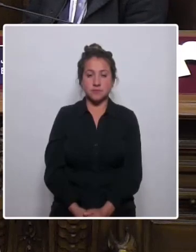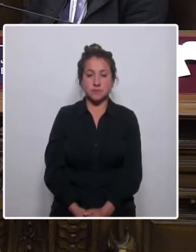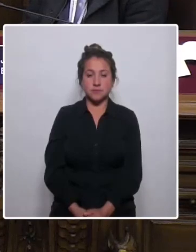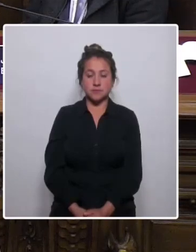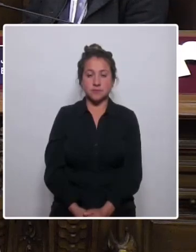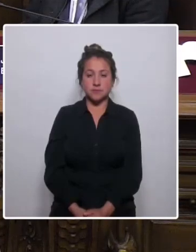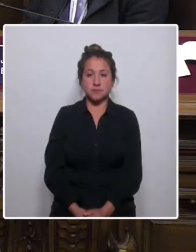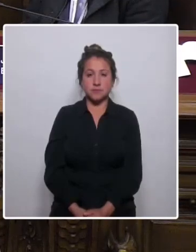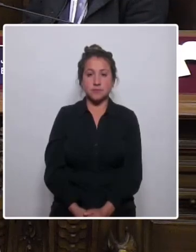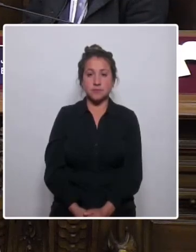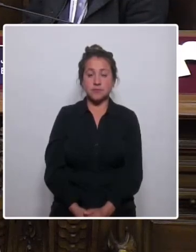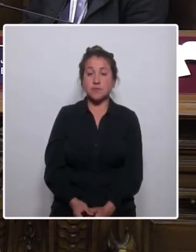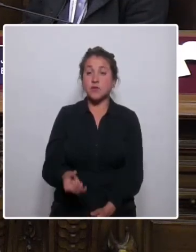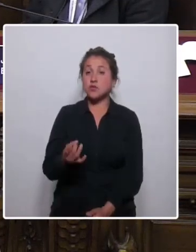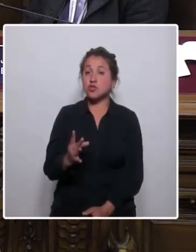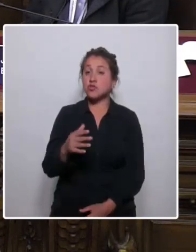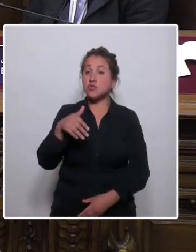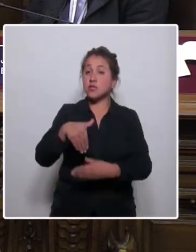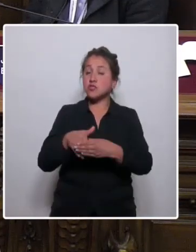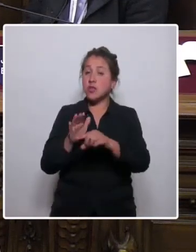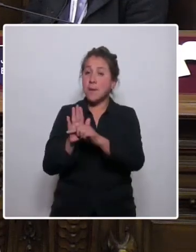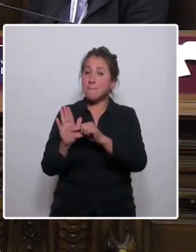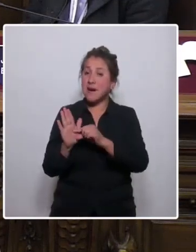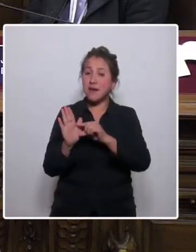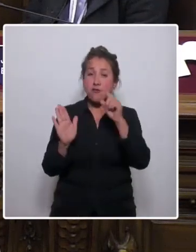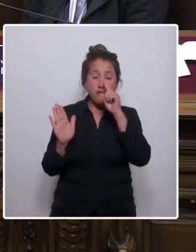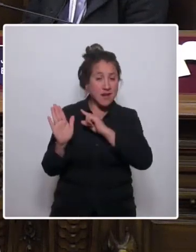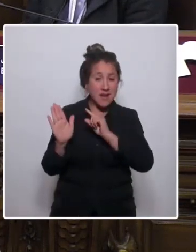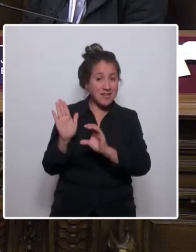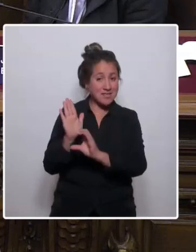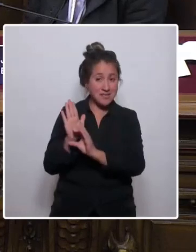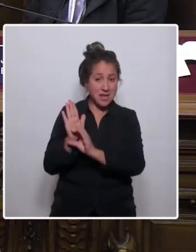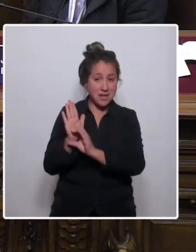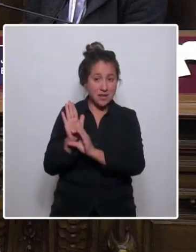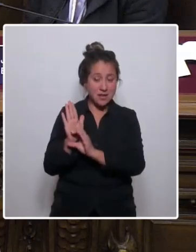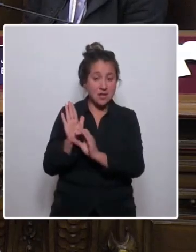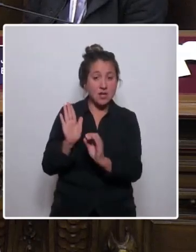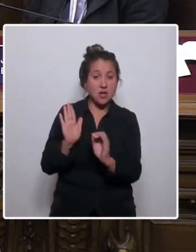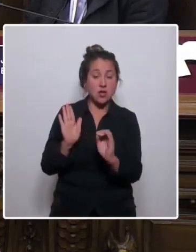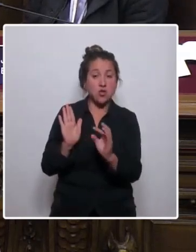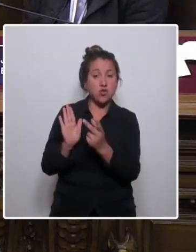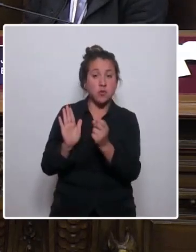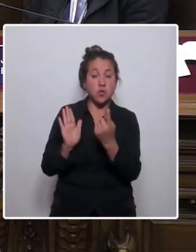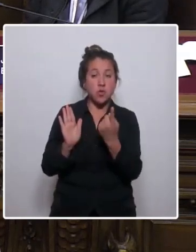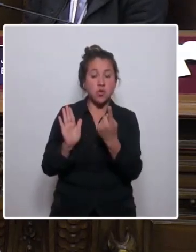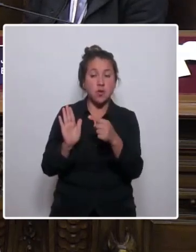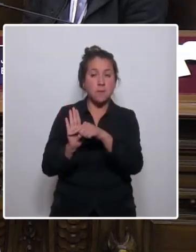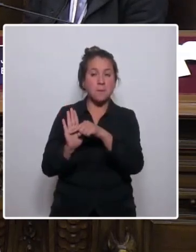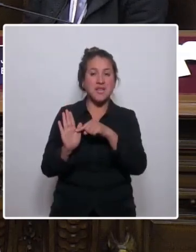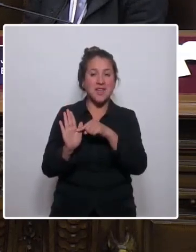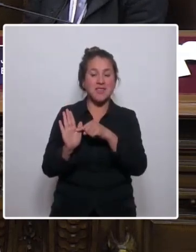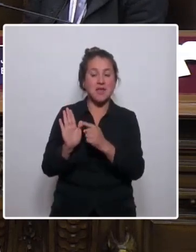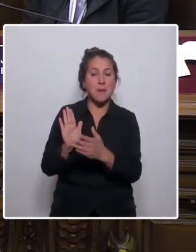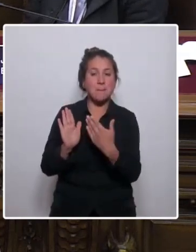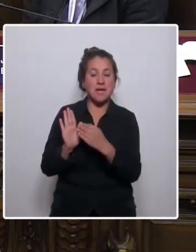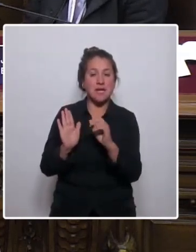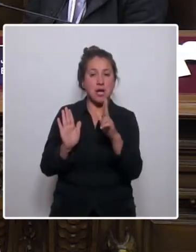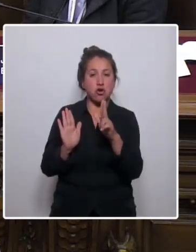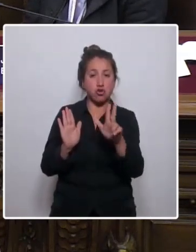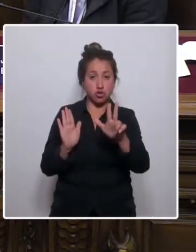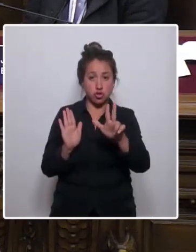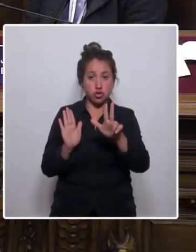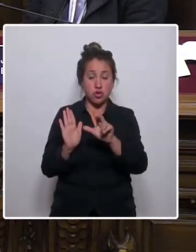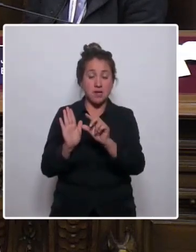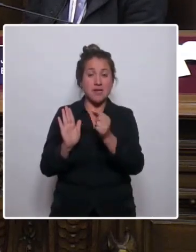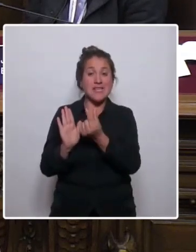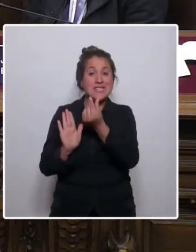Es solo una votación del párrafo final de la letra C del número 1, que está en la mitad de la página 8, en la columna de la